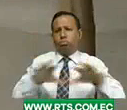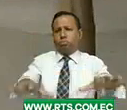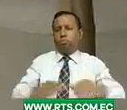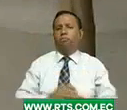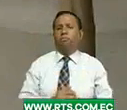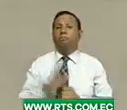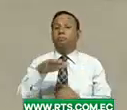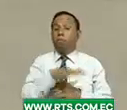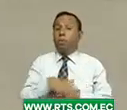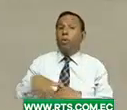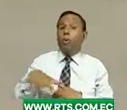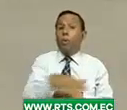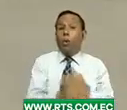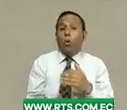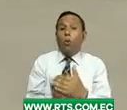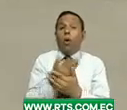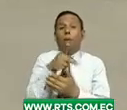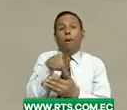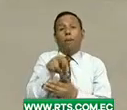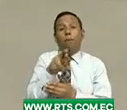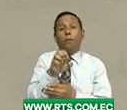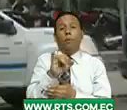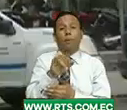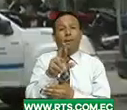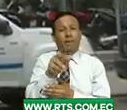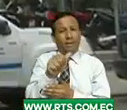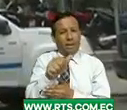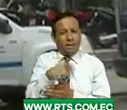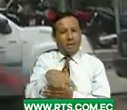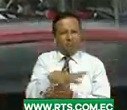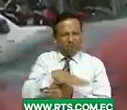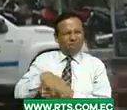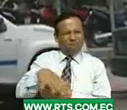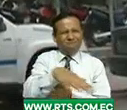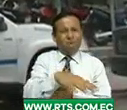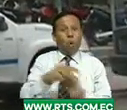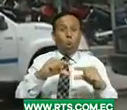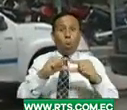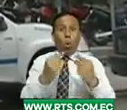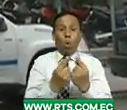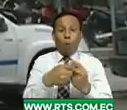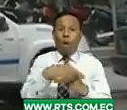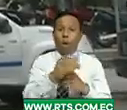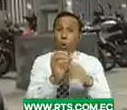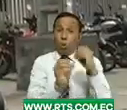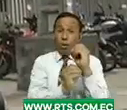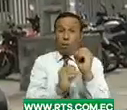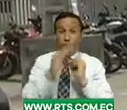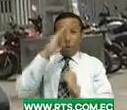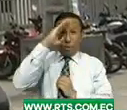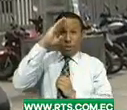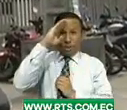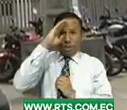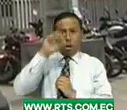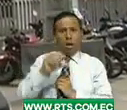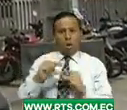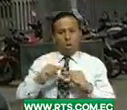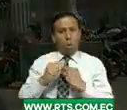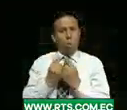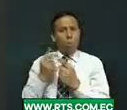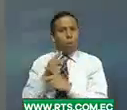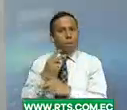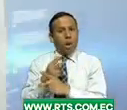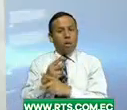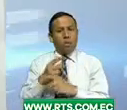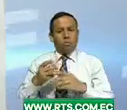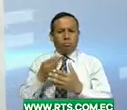Nueva Prosperina es el distrito más violento de la zona 8 y en una unidad de policía comunitaria de esa jurisdicción dejaron panfletos con las fotos de